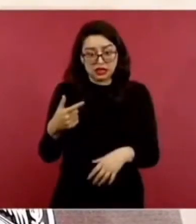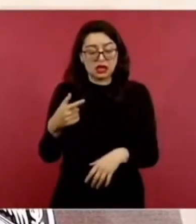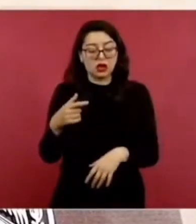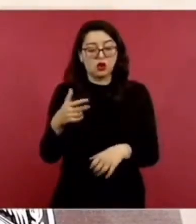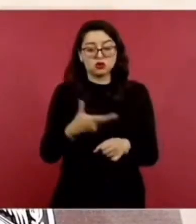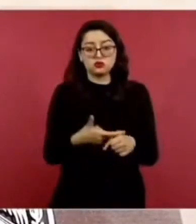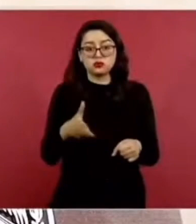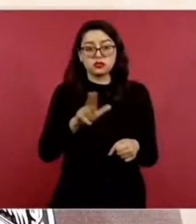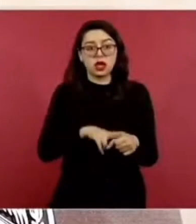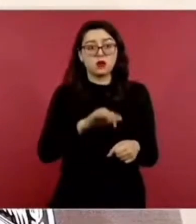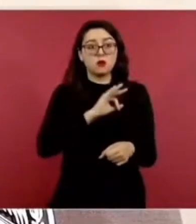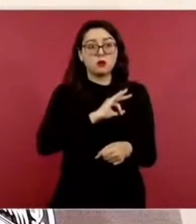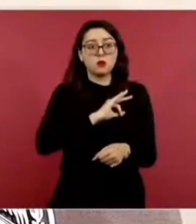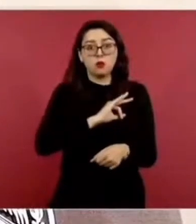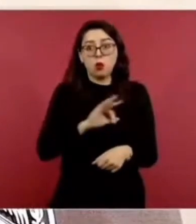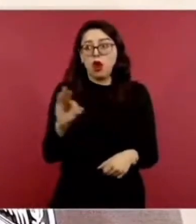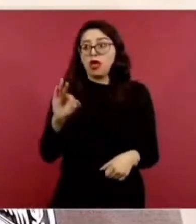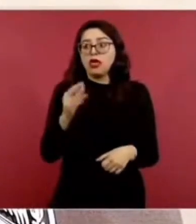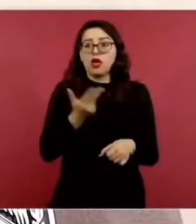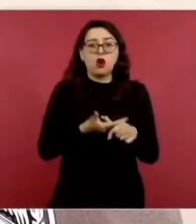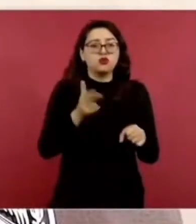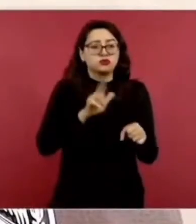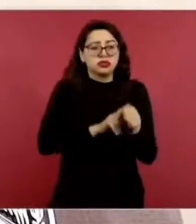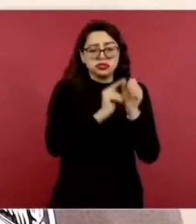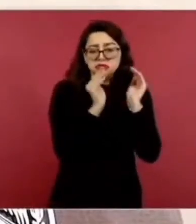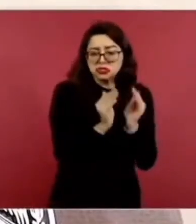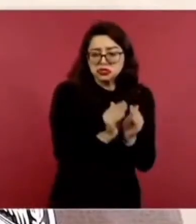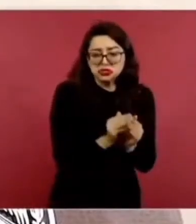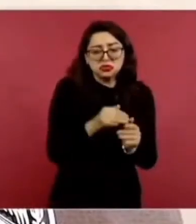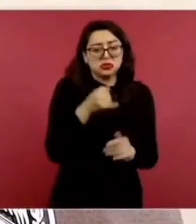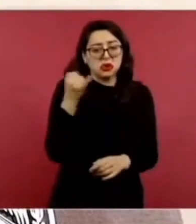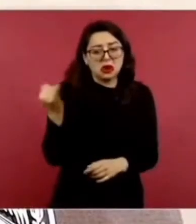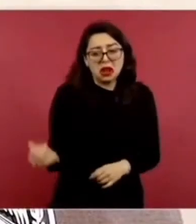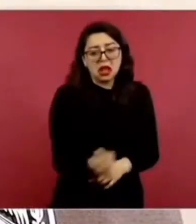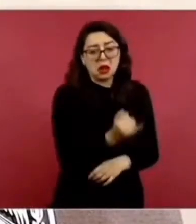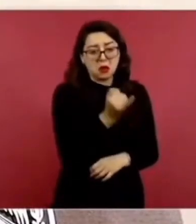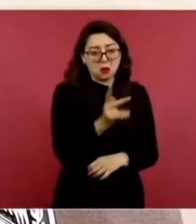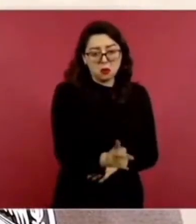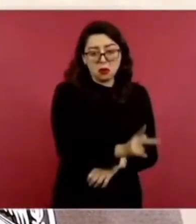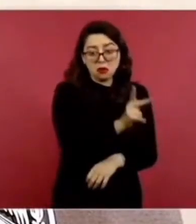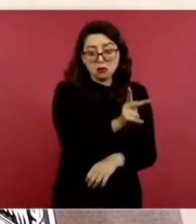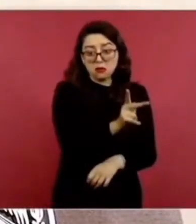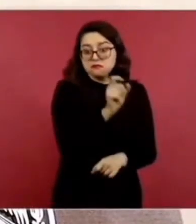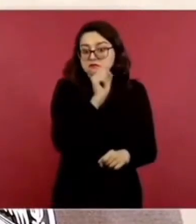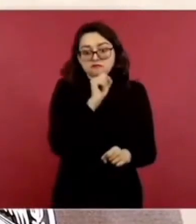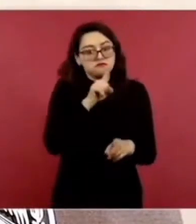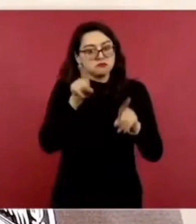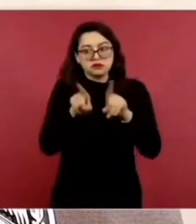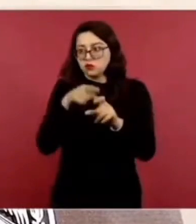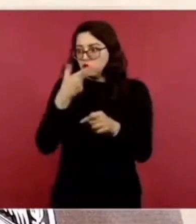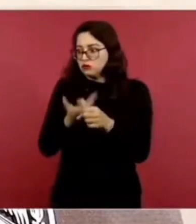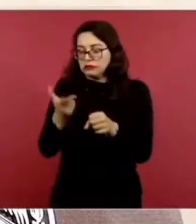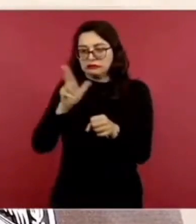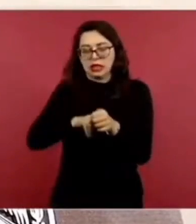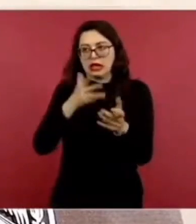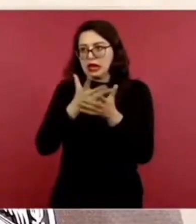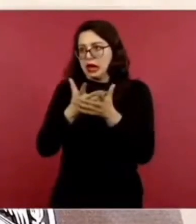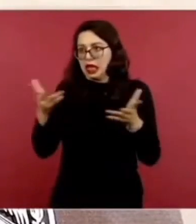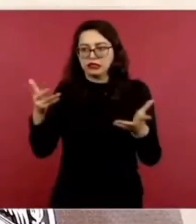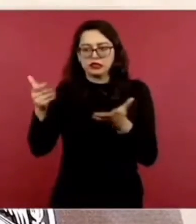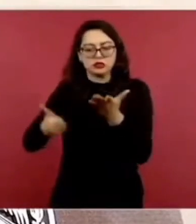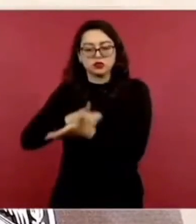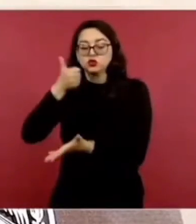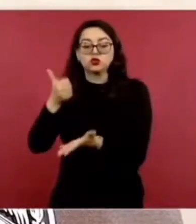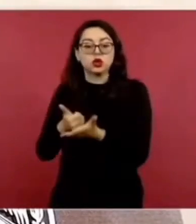comunitario. El esfuerzo está siendo primero en implementar el mismo modelo de atención. Durante casi 30 años, este proceso